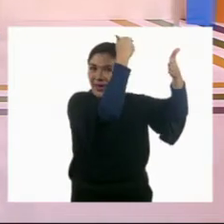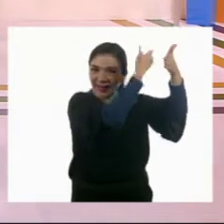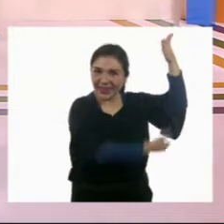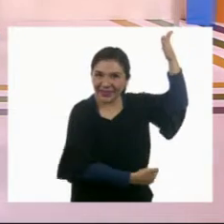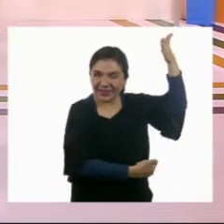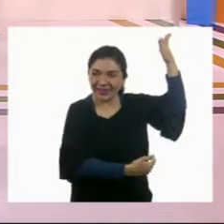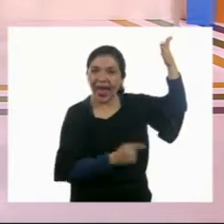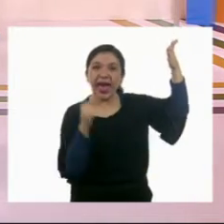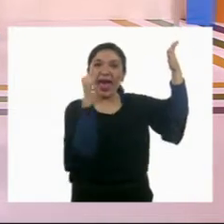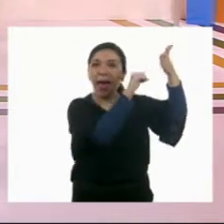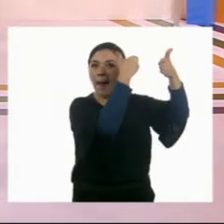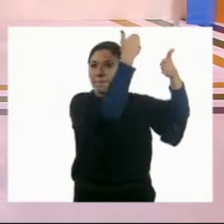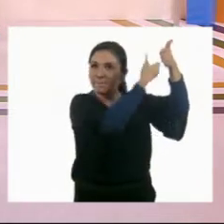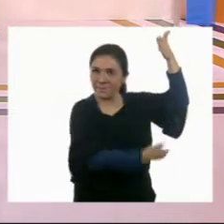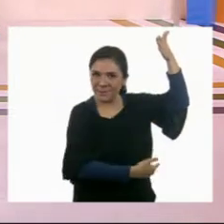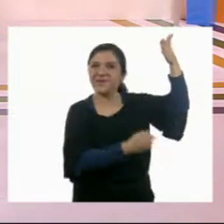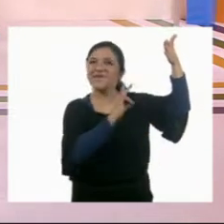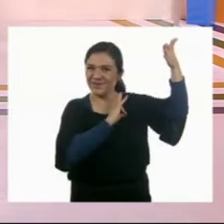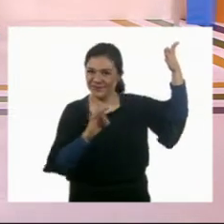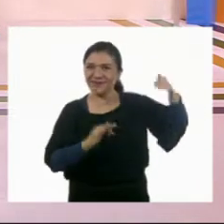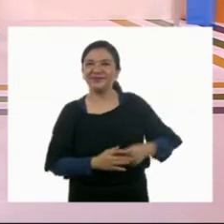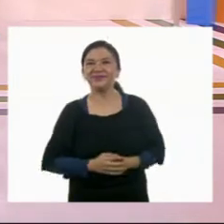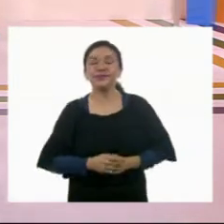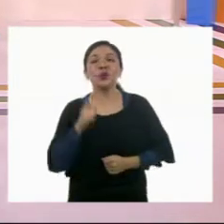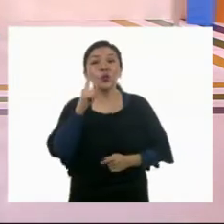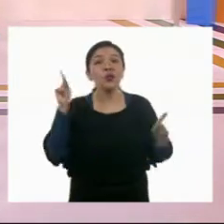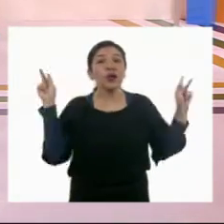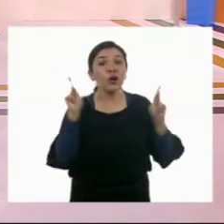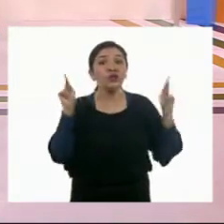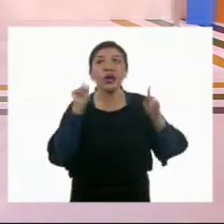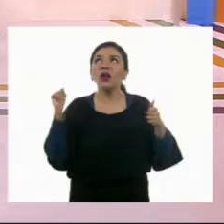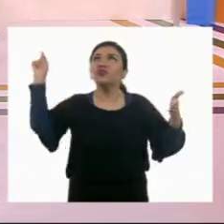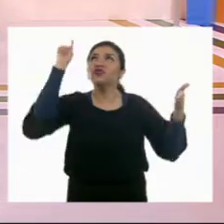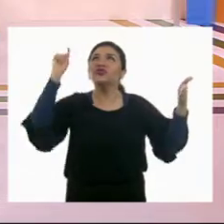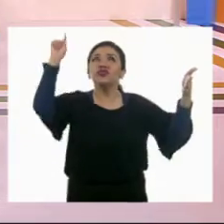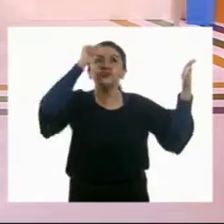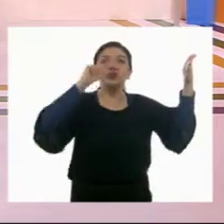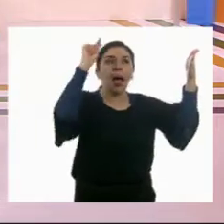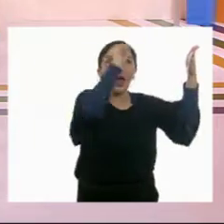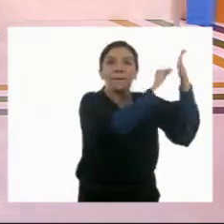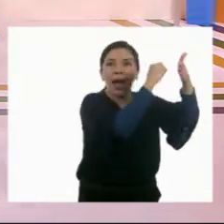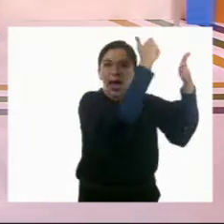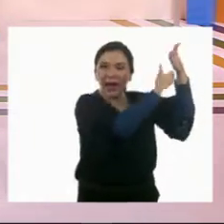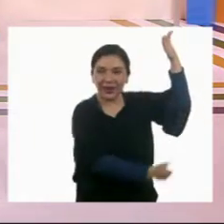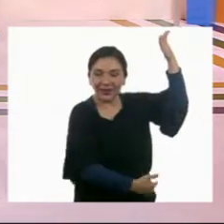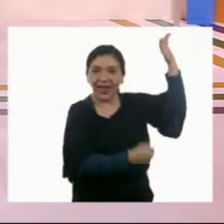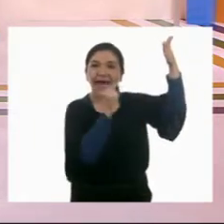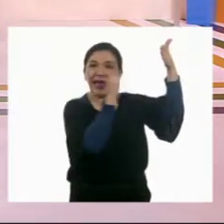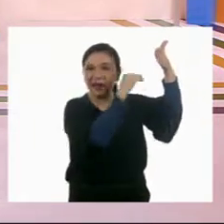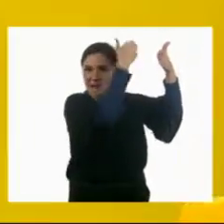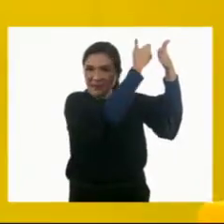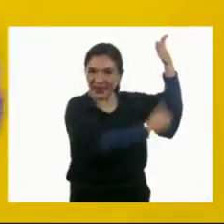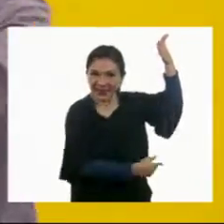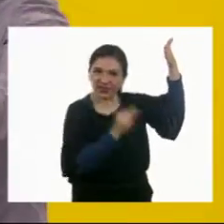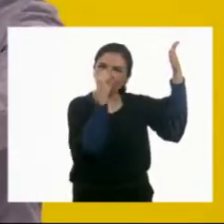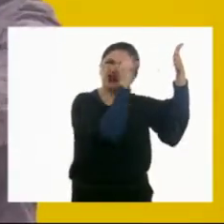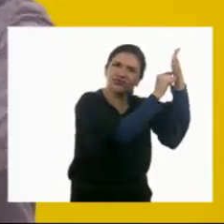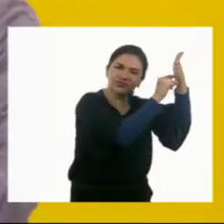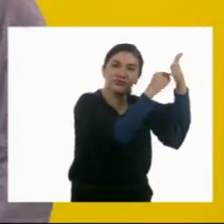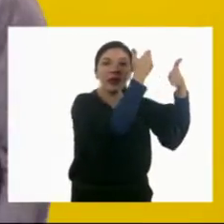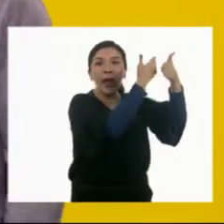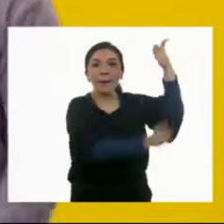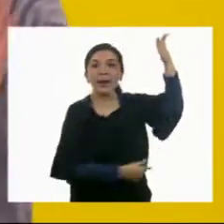la pared. En la pared. Una mosca parada en la pared. En la